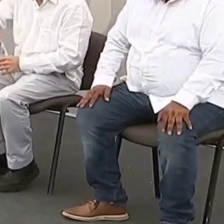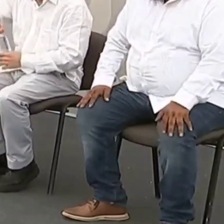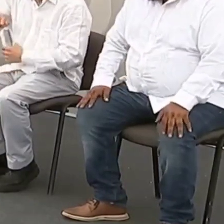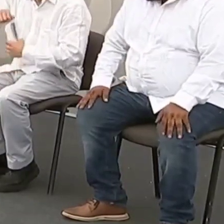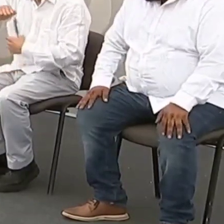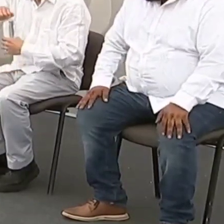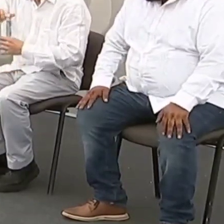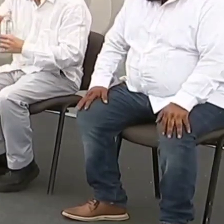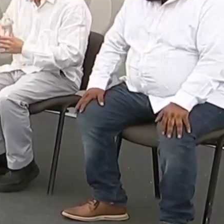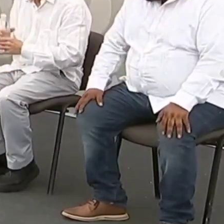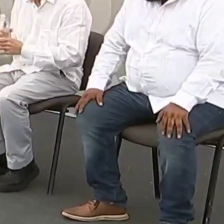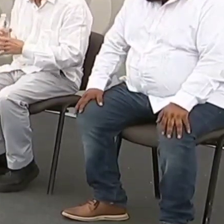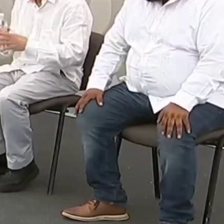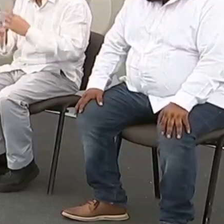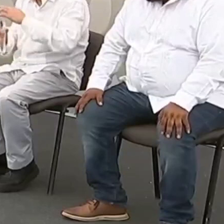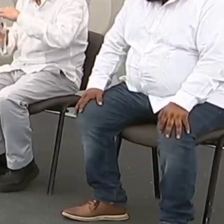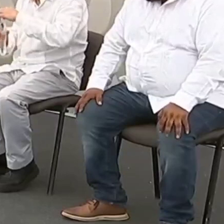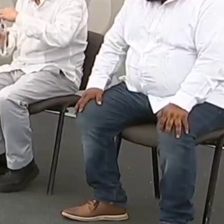Muchas gracias.